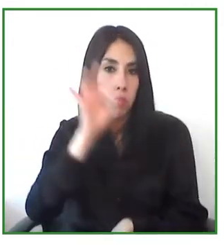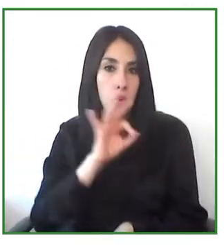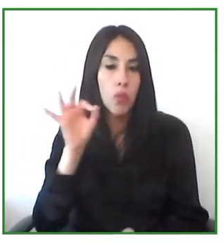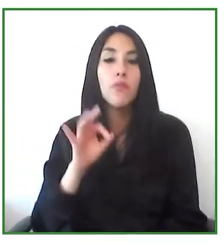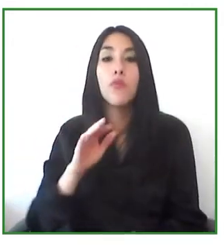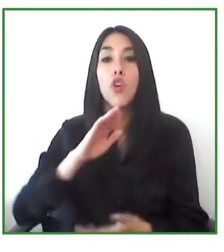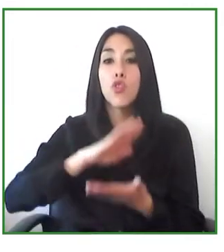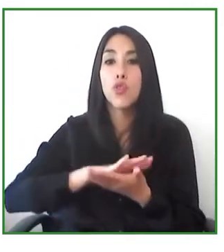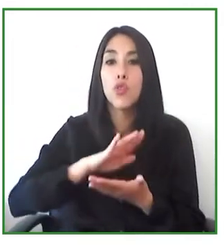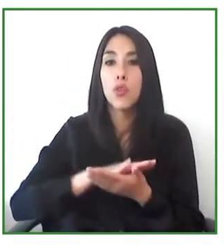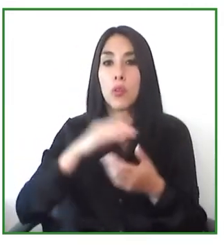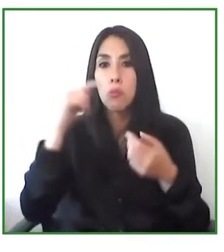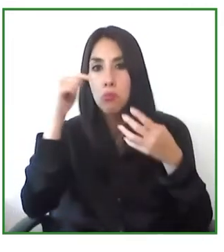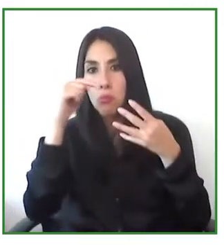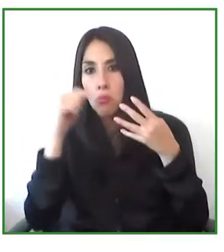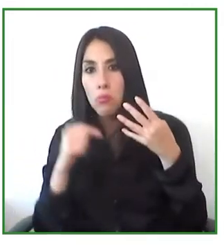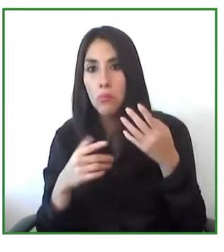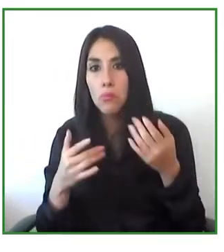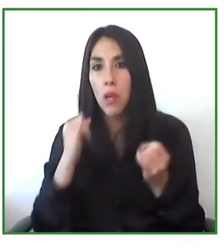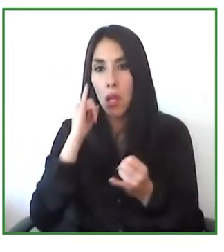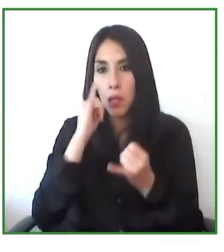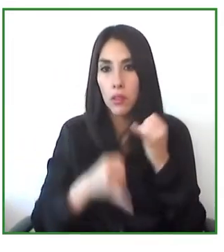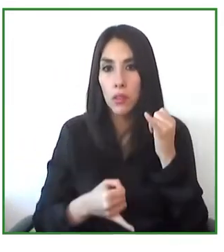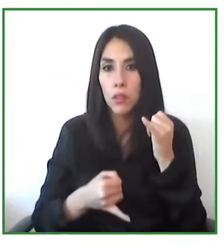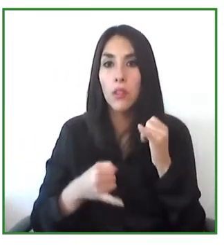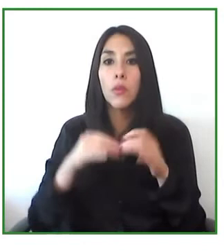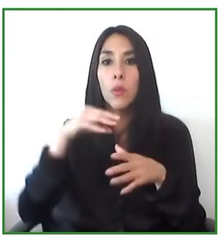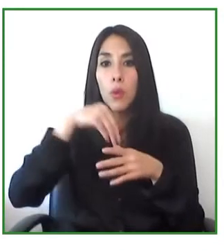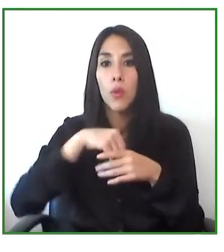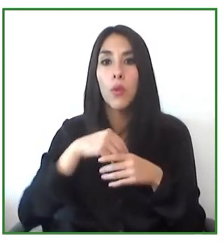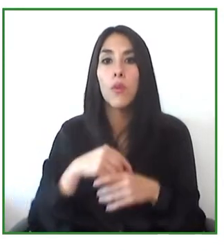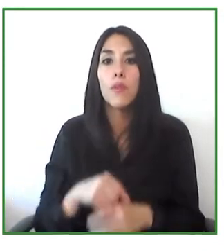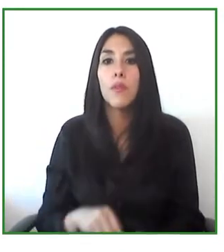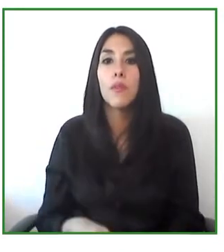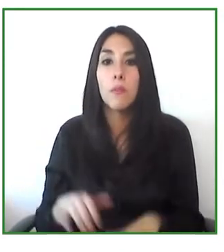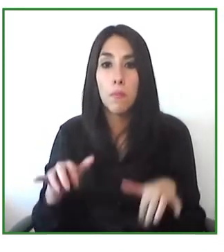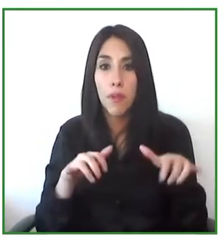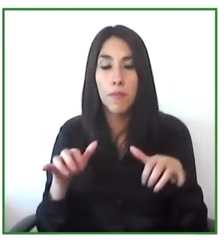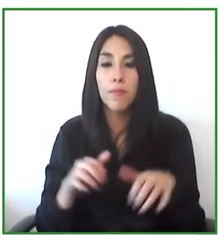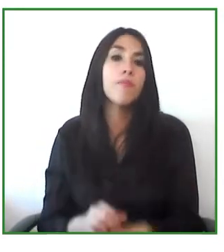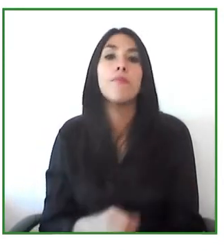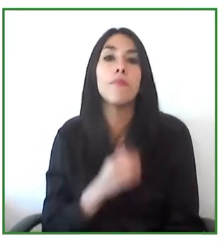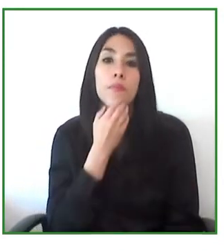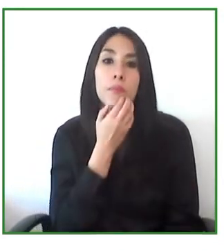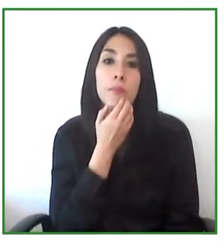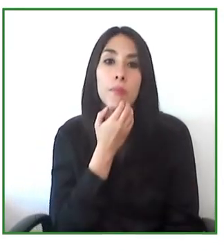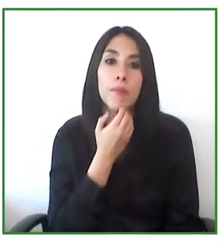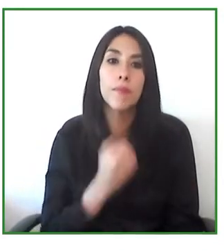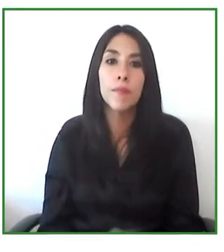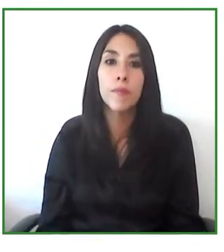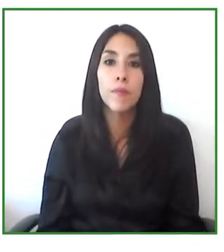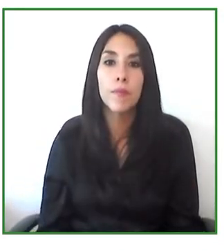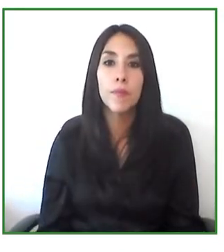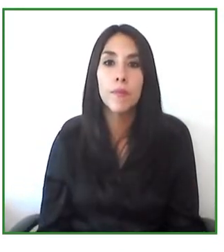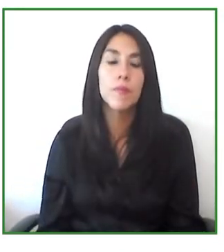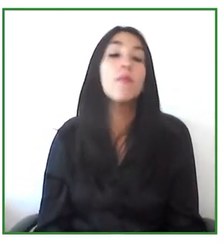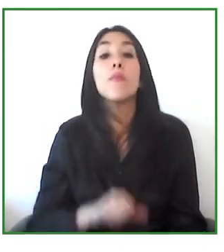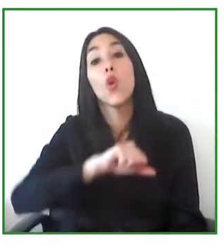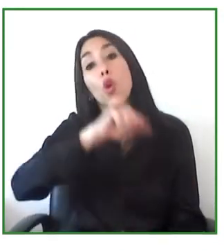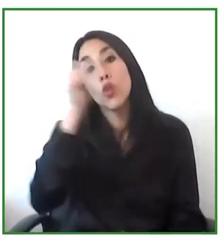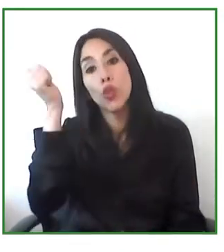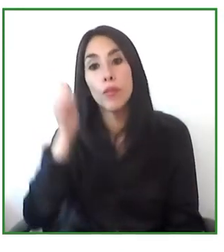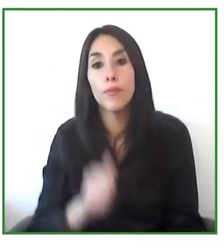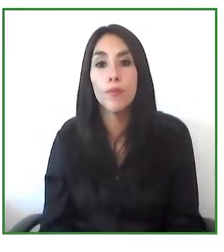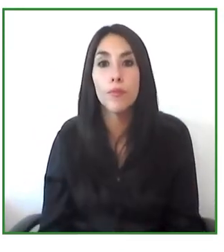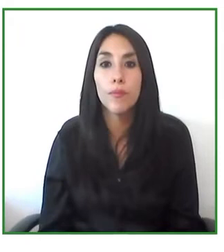en Blimey. A su vez, también se van a crear ejercicios, al